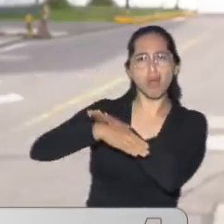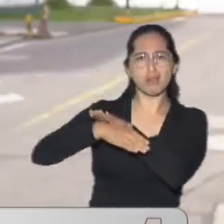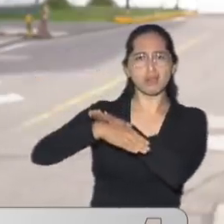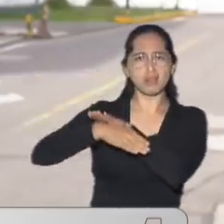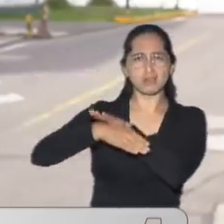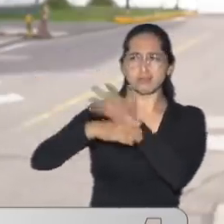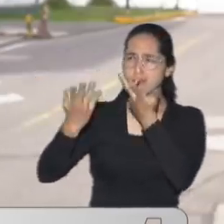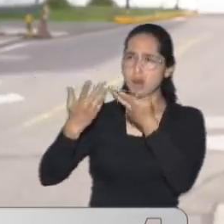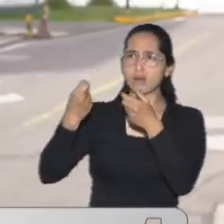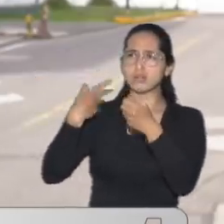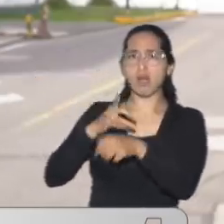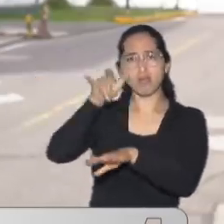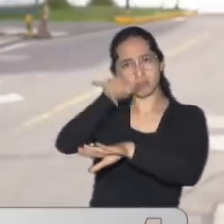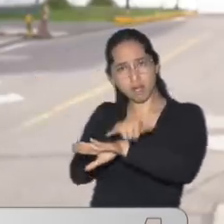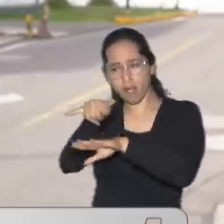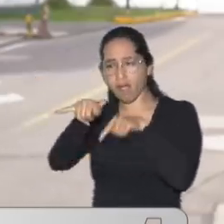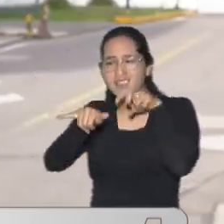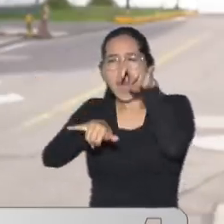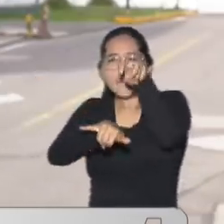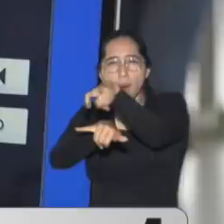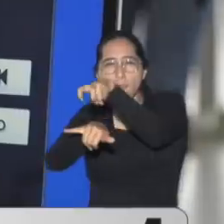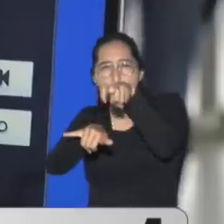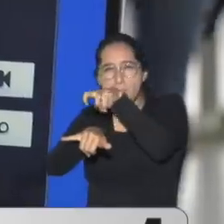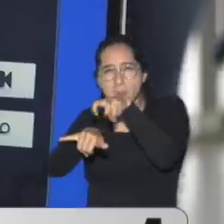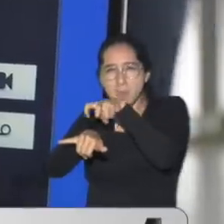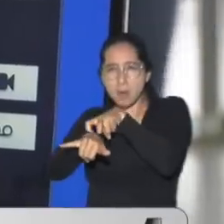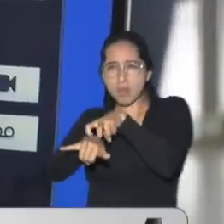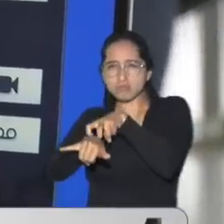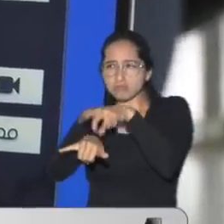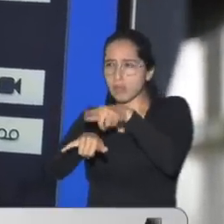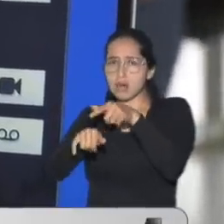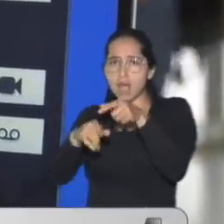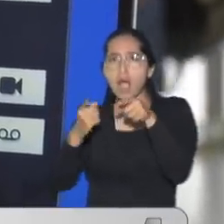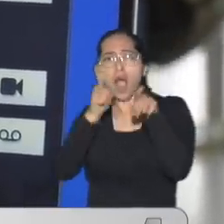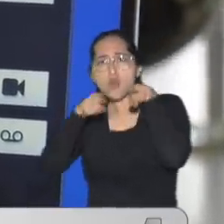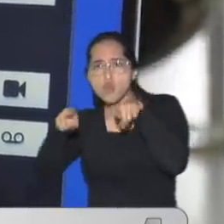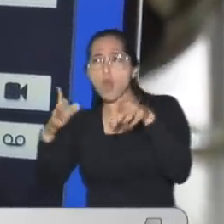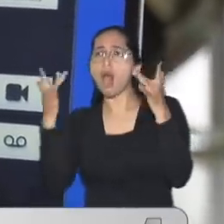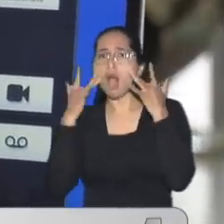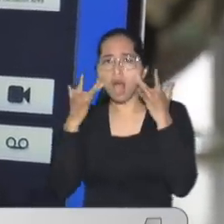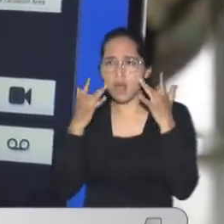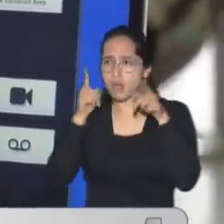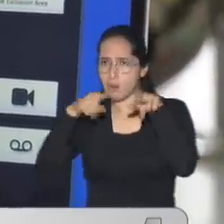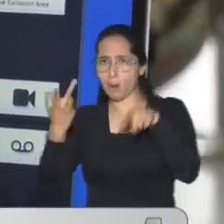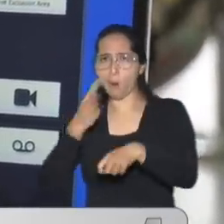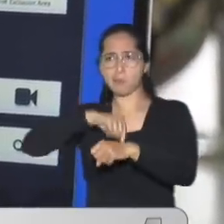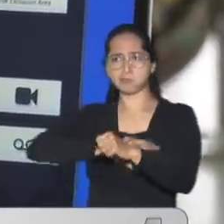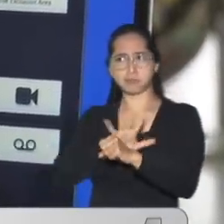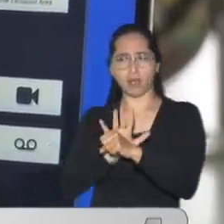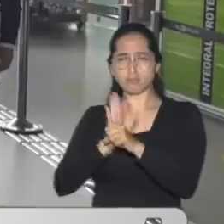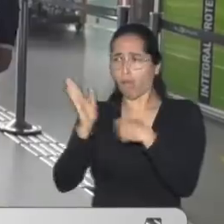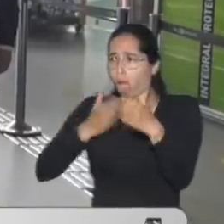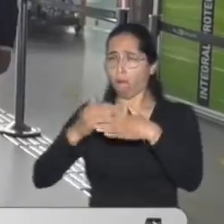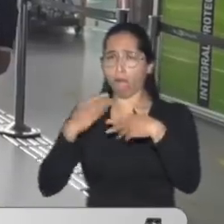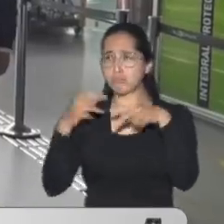los pasajeros que viajan en un vuelo de estos. Ante la denuncia, el director de Migración Colombia se pronunció confirmando que el día de hoy